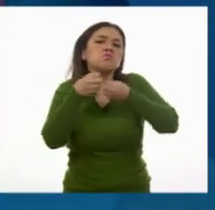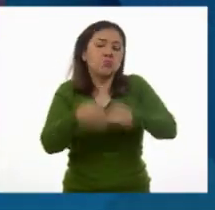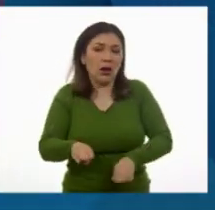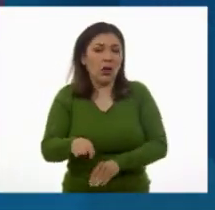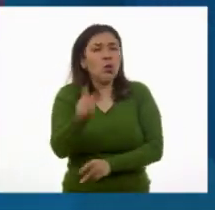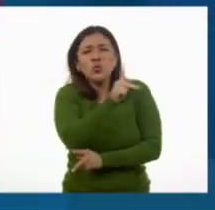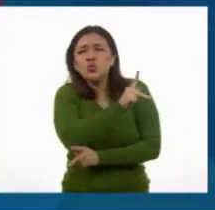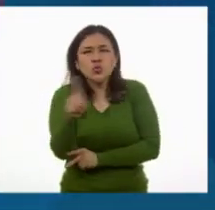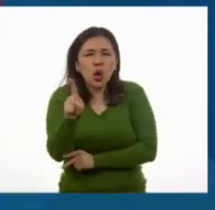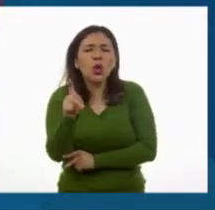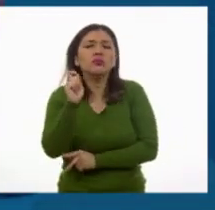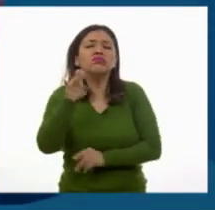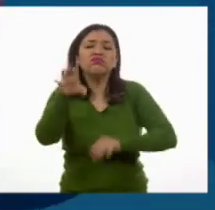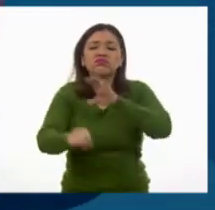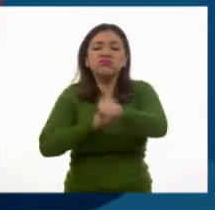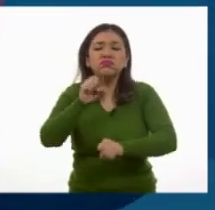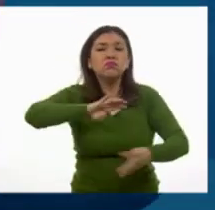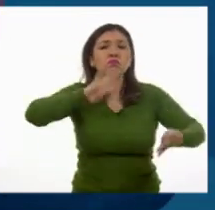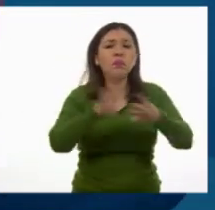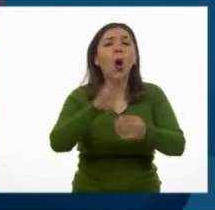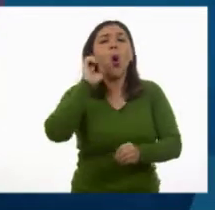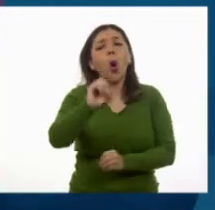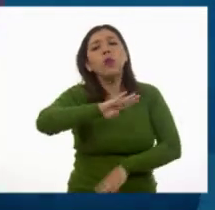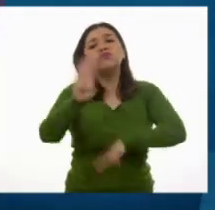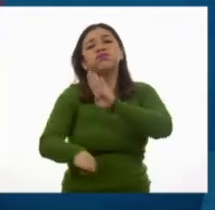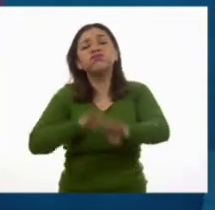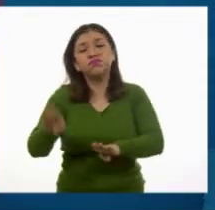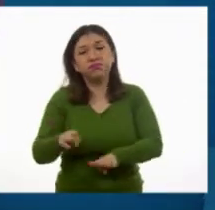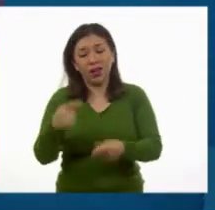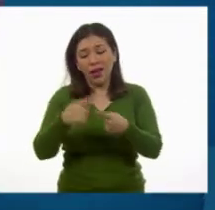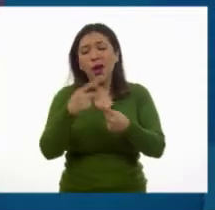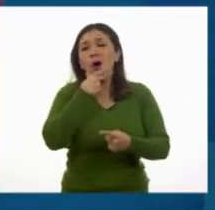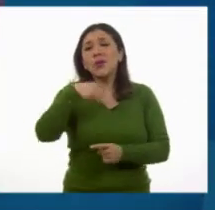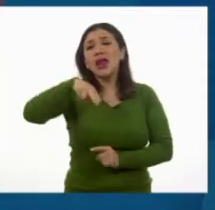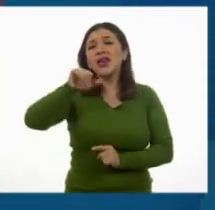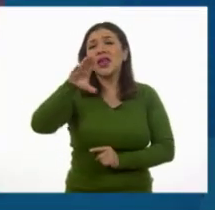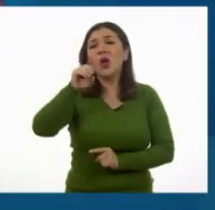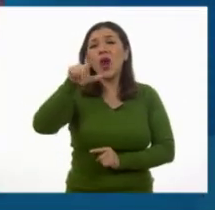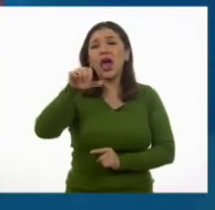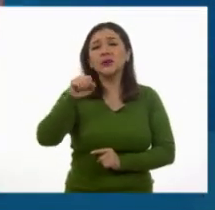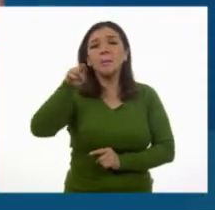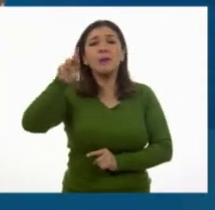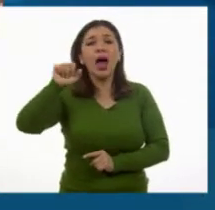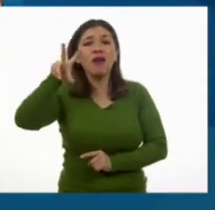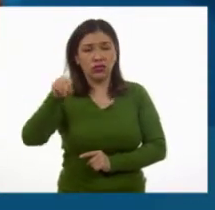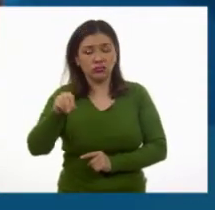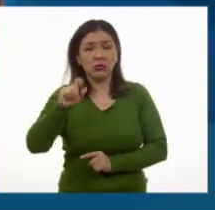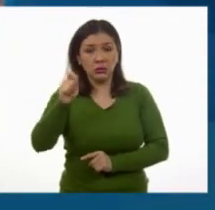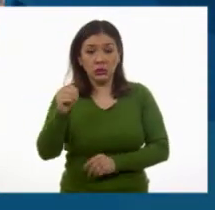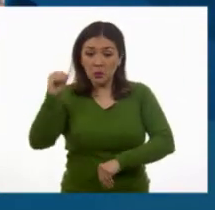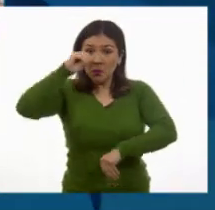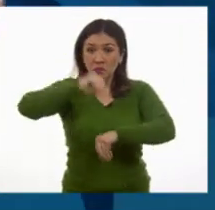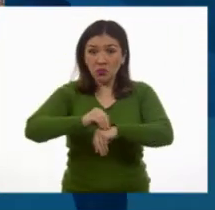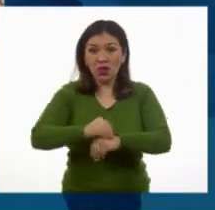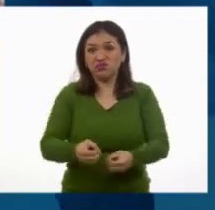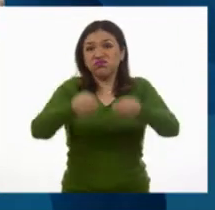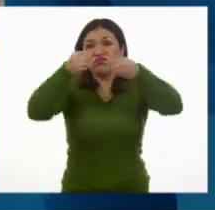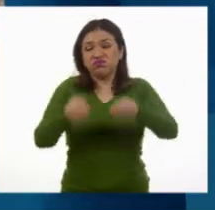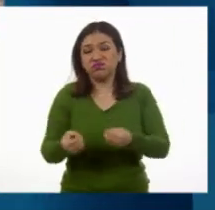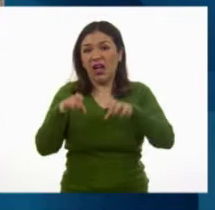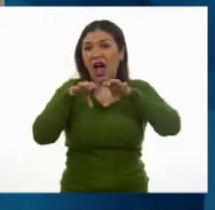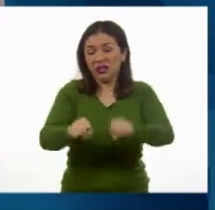soldados murieron o fueron hechos prisioneros, entre ellos Nicolás Bravo. Tras ocupar Chapultepec,